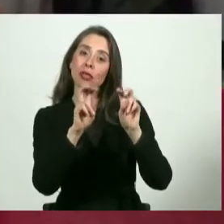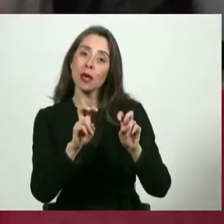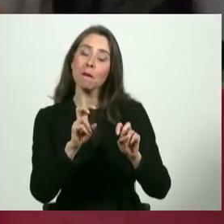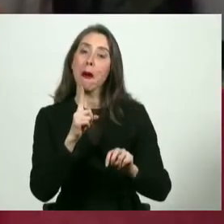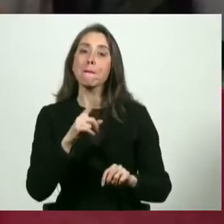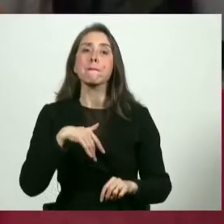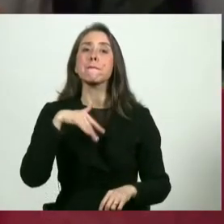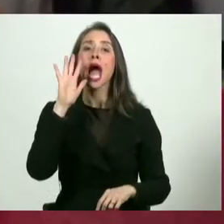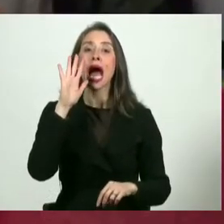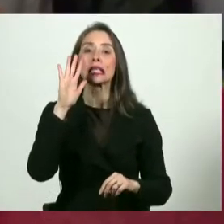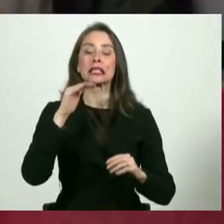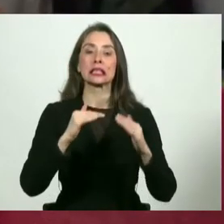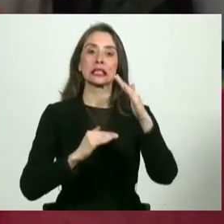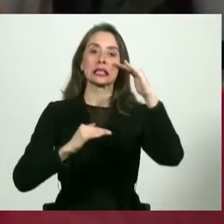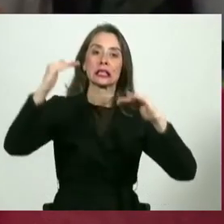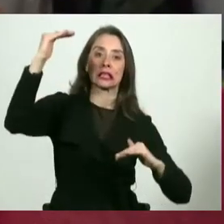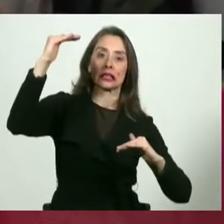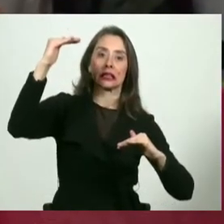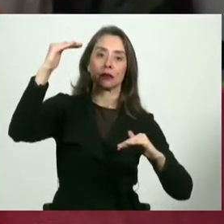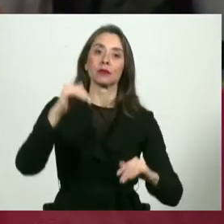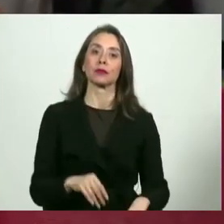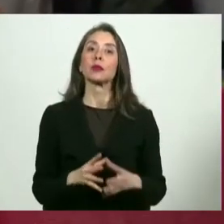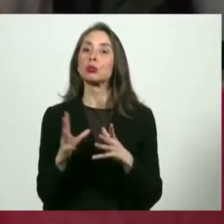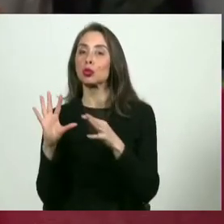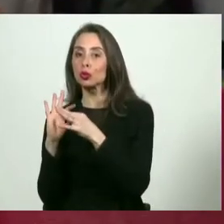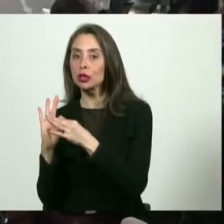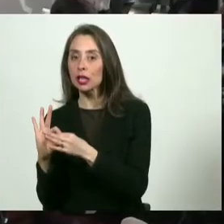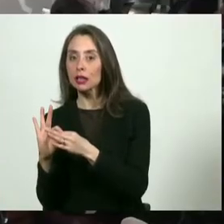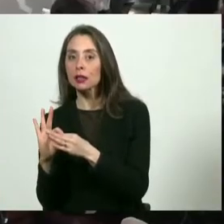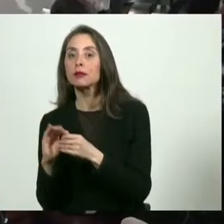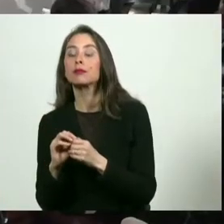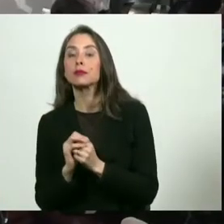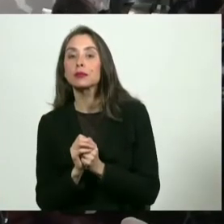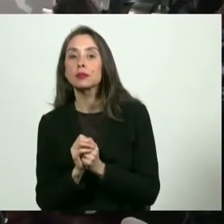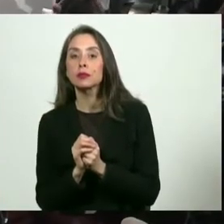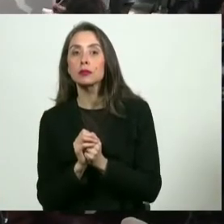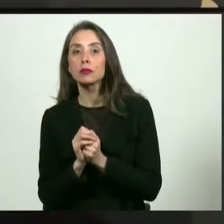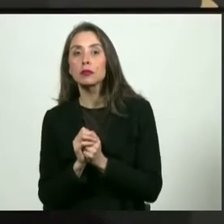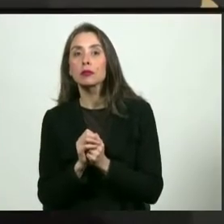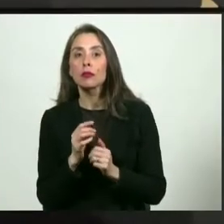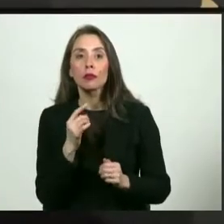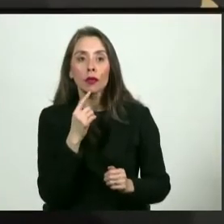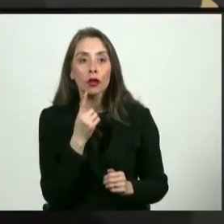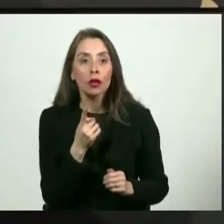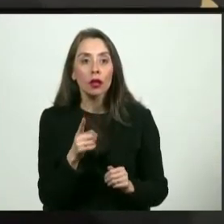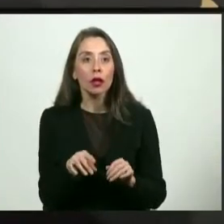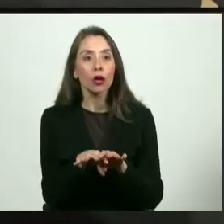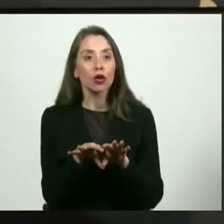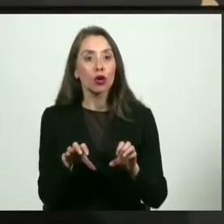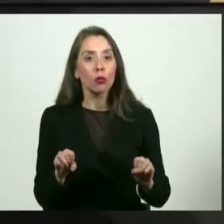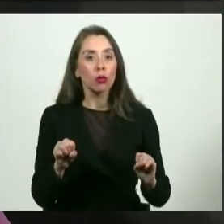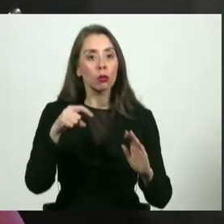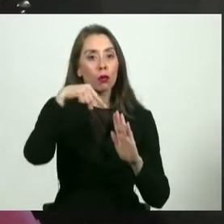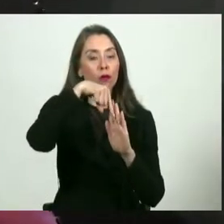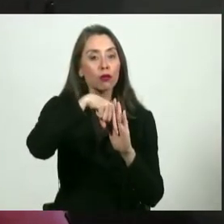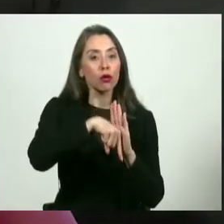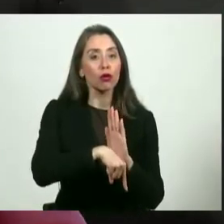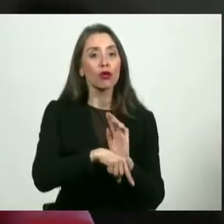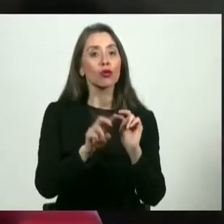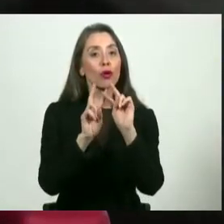que existían mayores brechas en nuestra sociedad. ¿Sí? Muchas gracias. Señora Irma, por un compromiso tan profundo con el